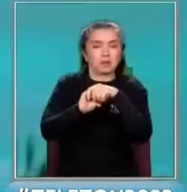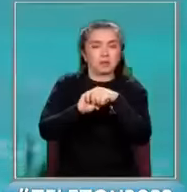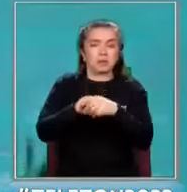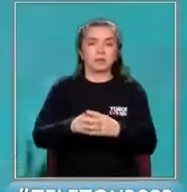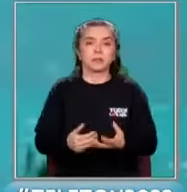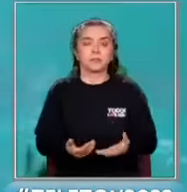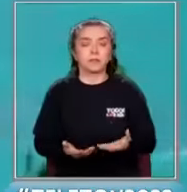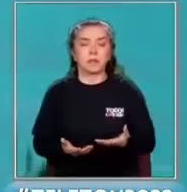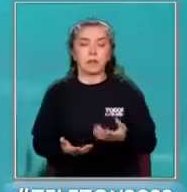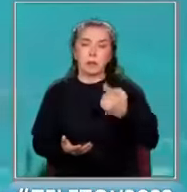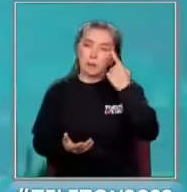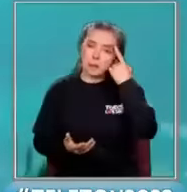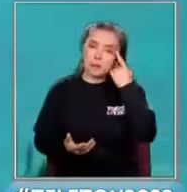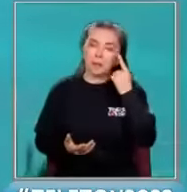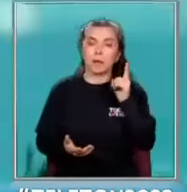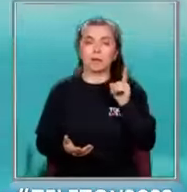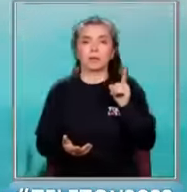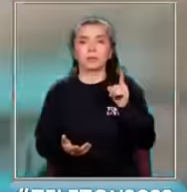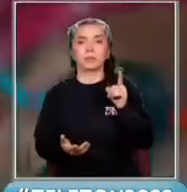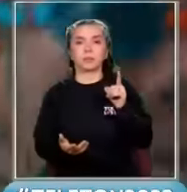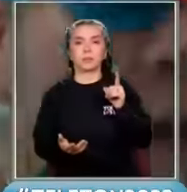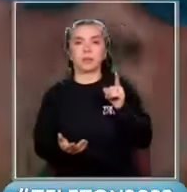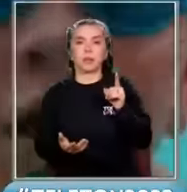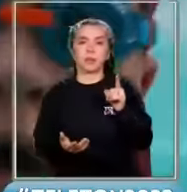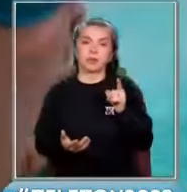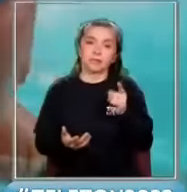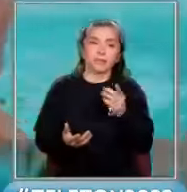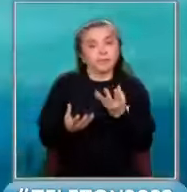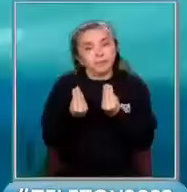pero con los niños teníamos como miedo.